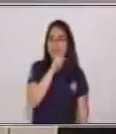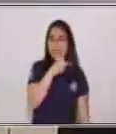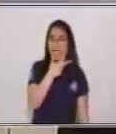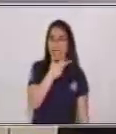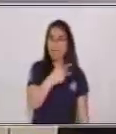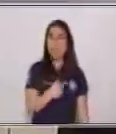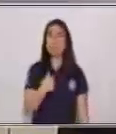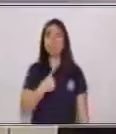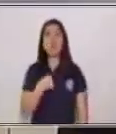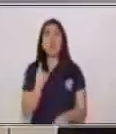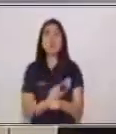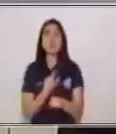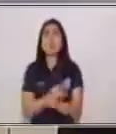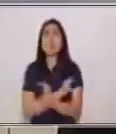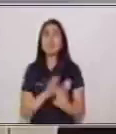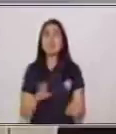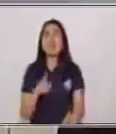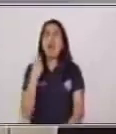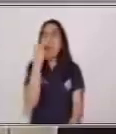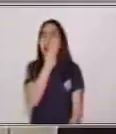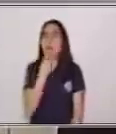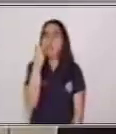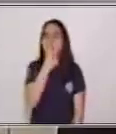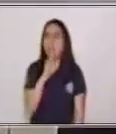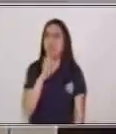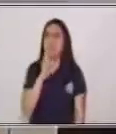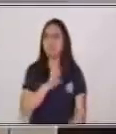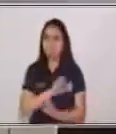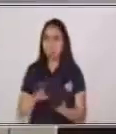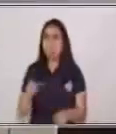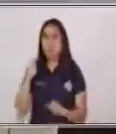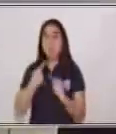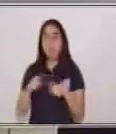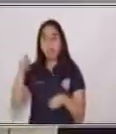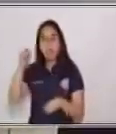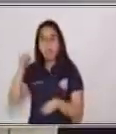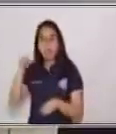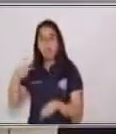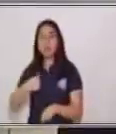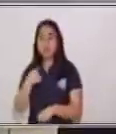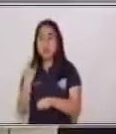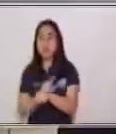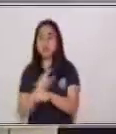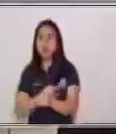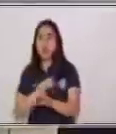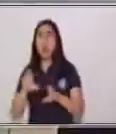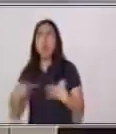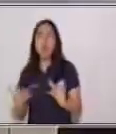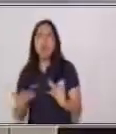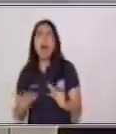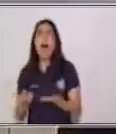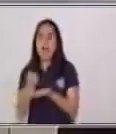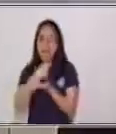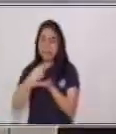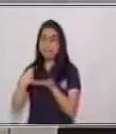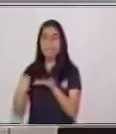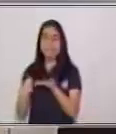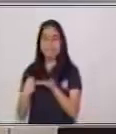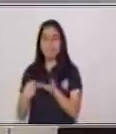más al momento de escribir. Y también quiero que recuerdes estas dos sílabas que encontramos al momento